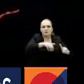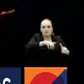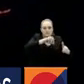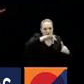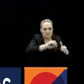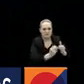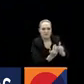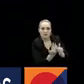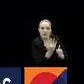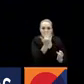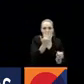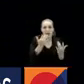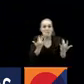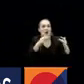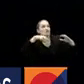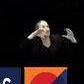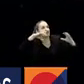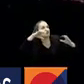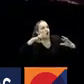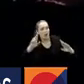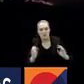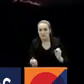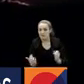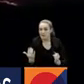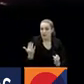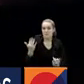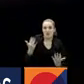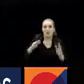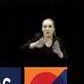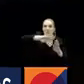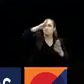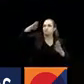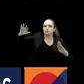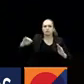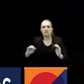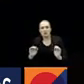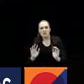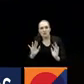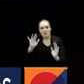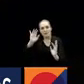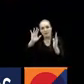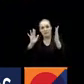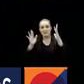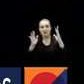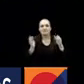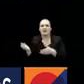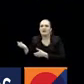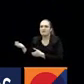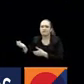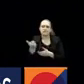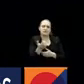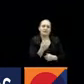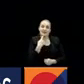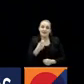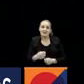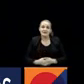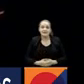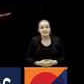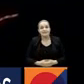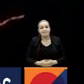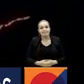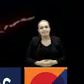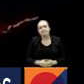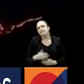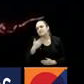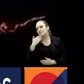esperar que llueva para que nos ayude, porque pues esto es bien alto, entonces hay que traer mangueras, es muy complicado.